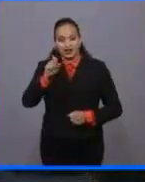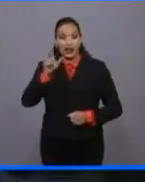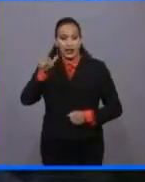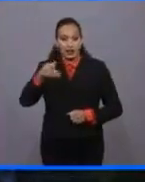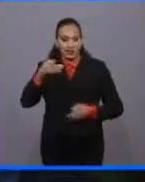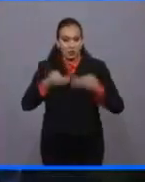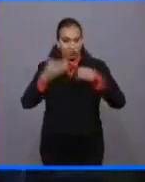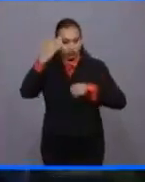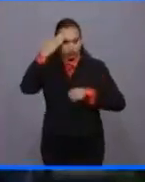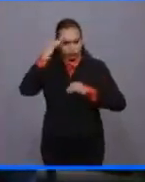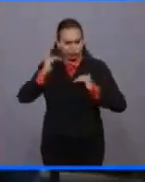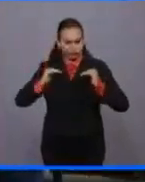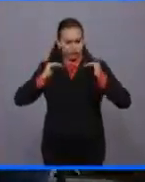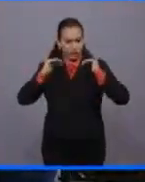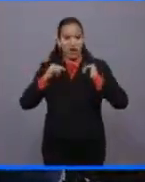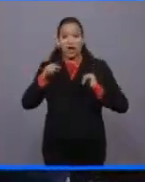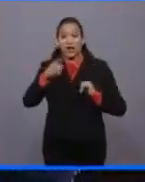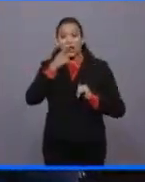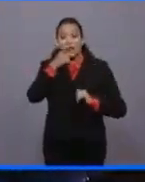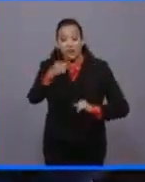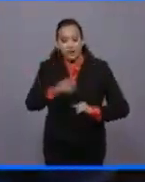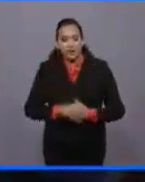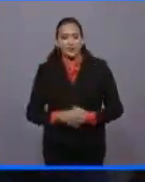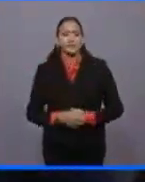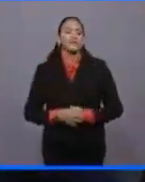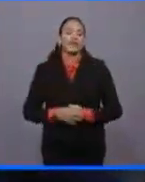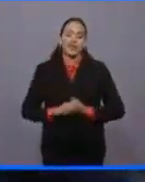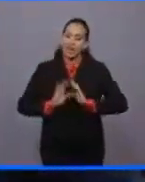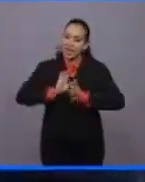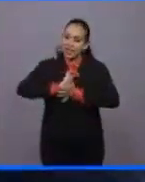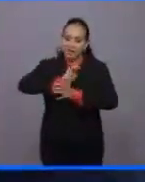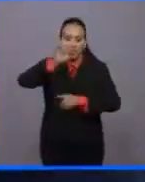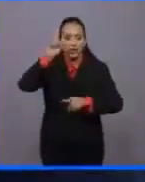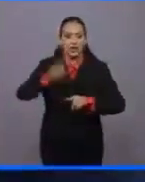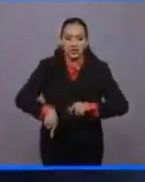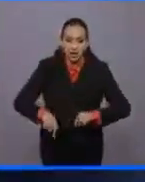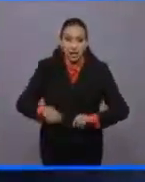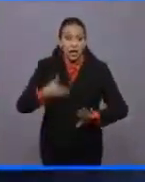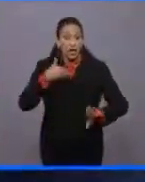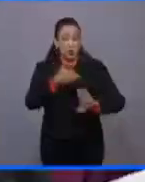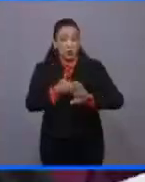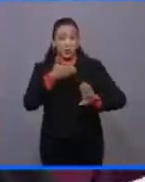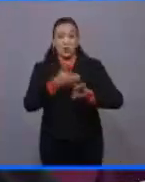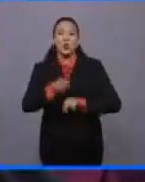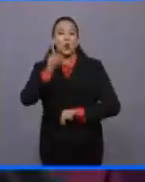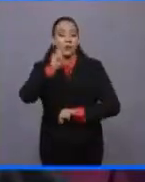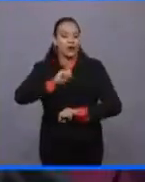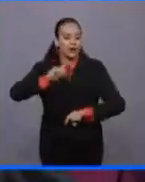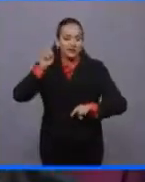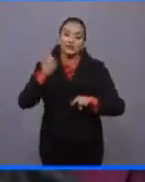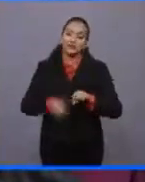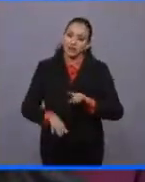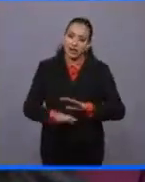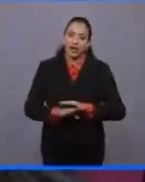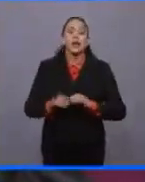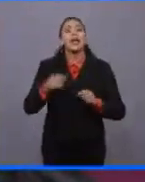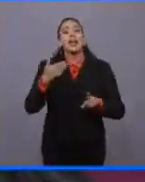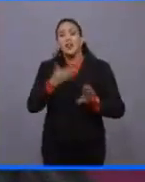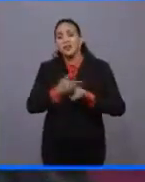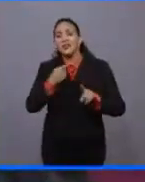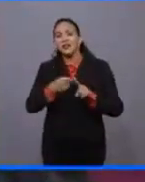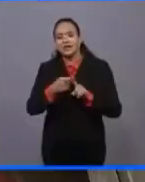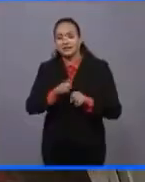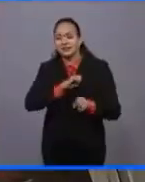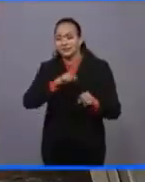un llamado a enfrentar y erradicar la discriminación y la violencia contra las mujeres indígenas y